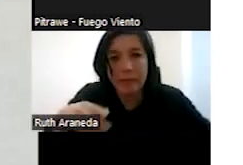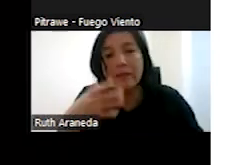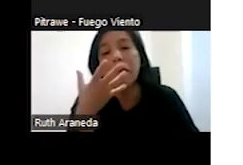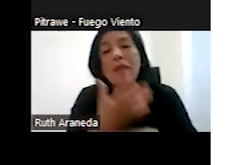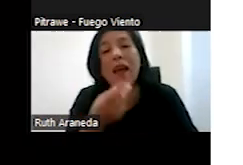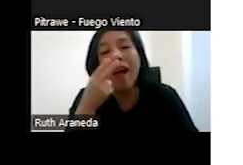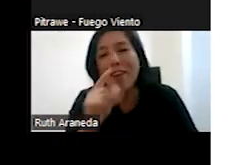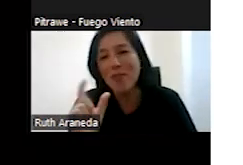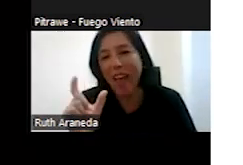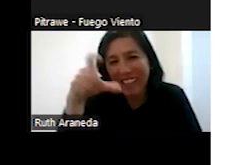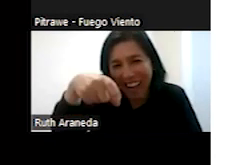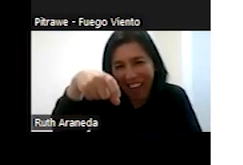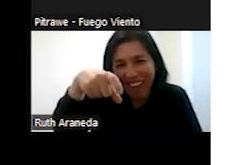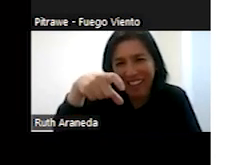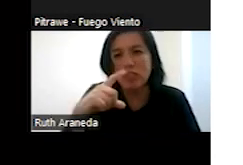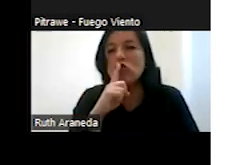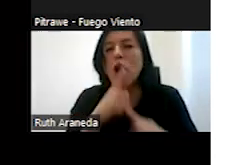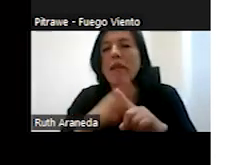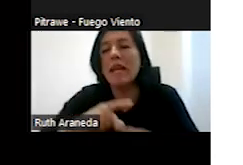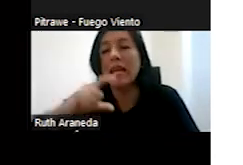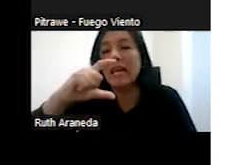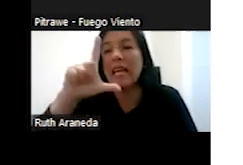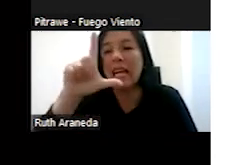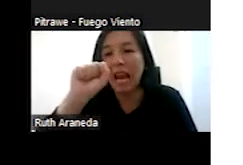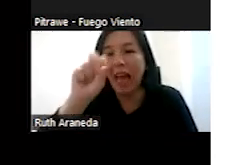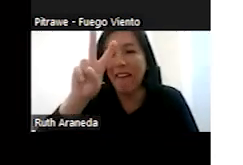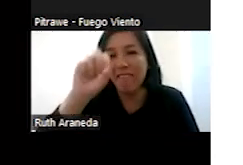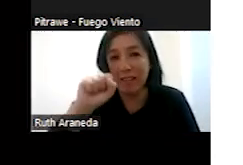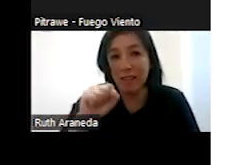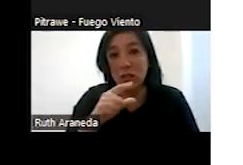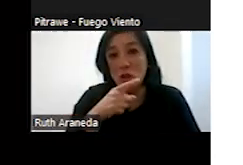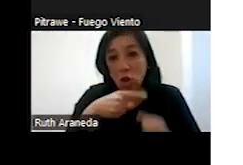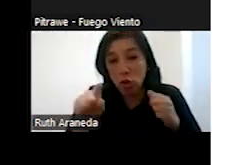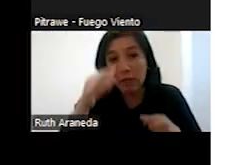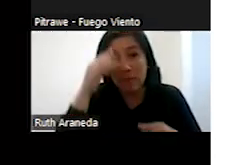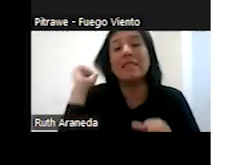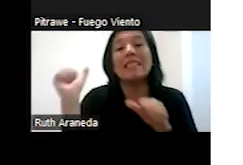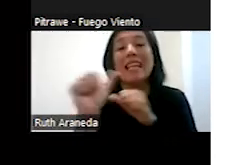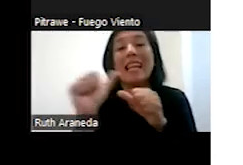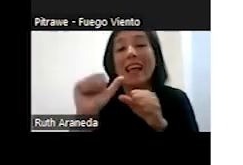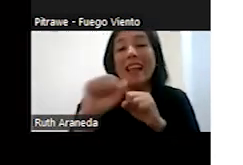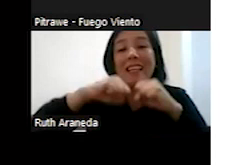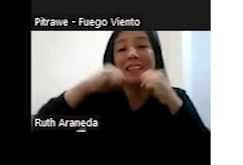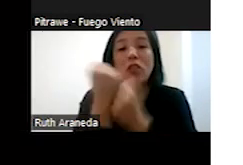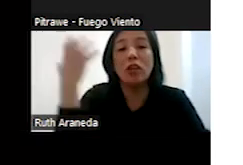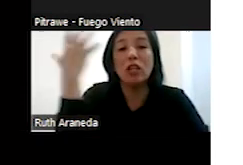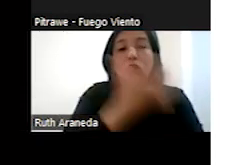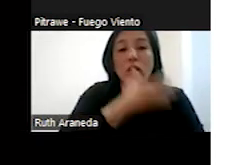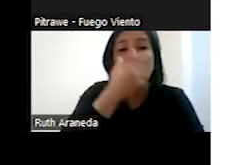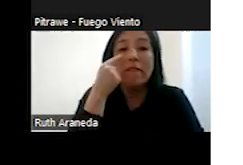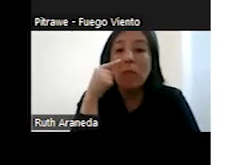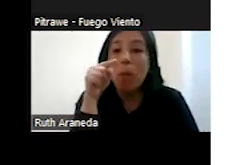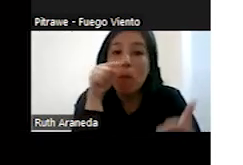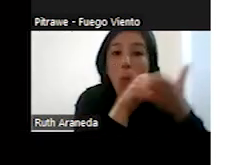clava. Y lo que nosotros encontramos cerquita, inmediatamente al norte del estado de Quillota, algo extraordinario. Esas líneas de